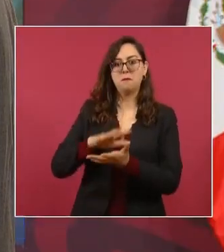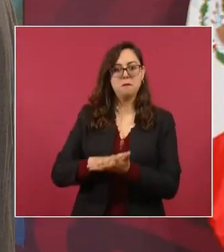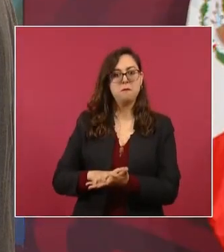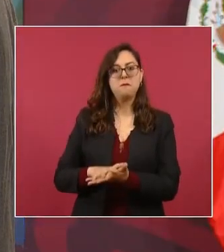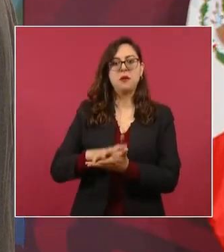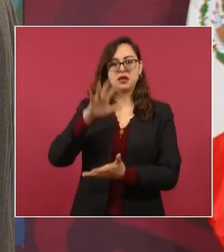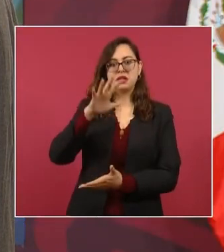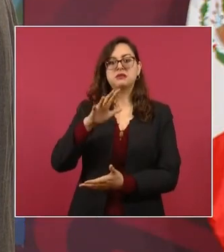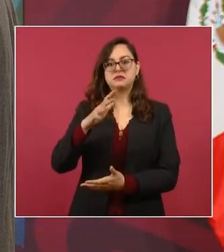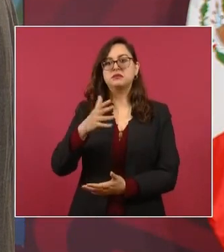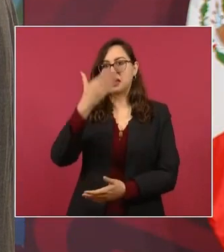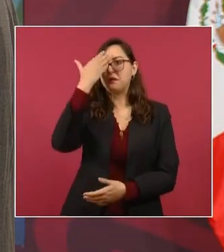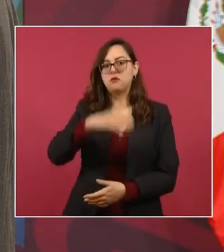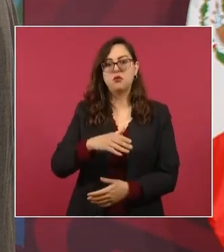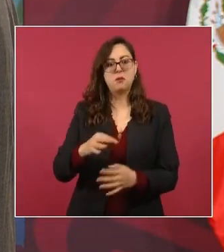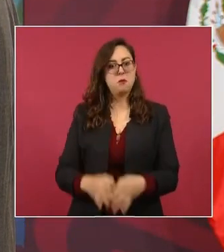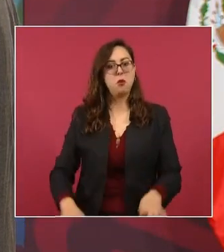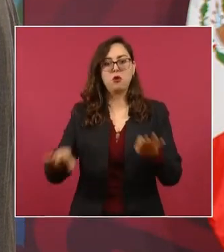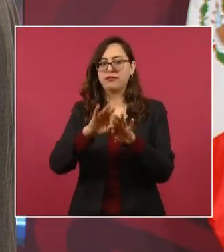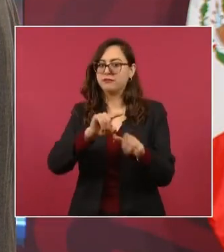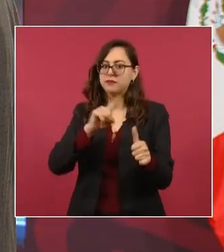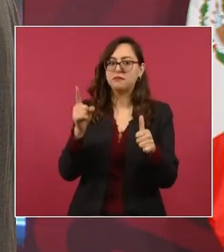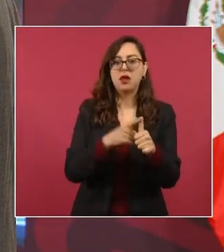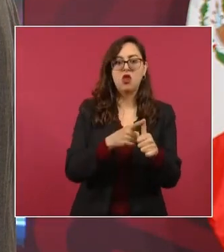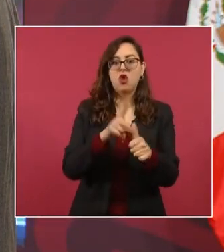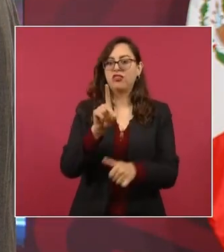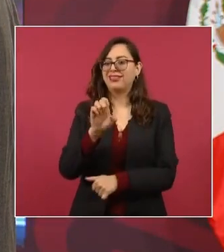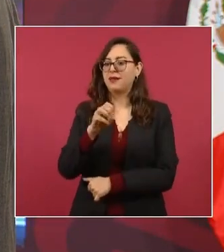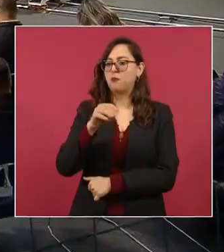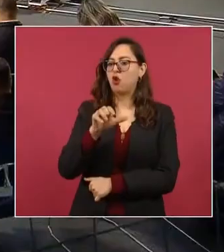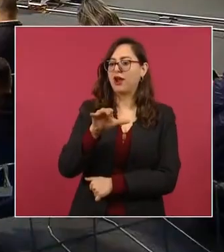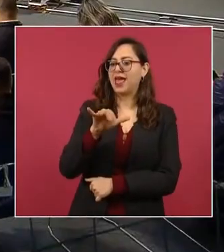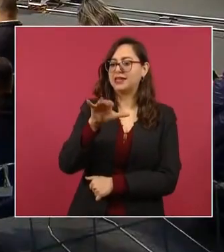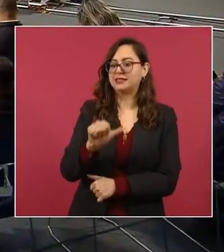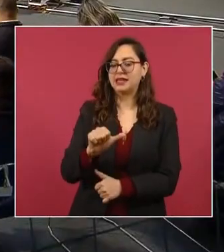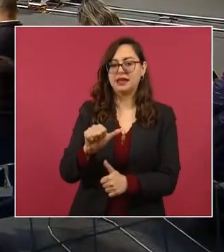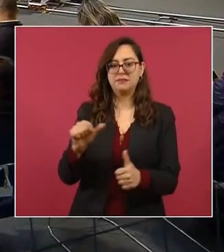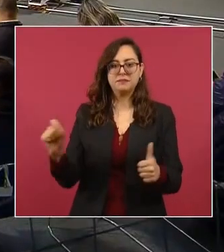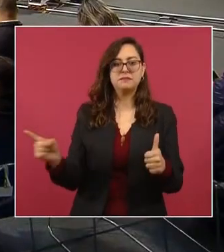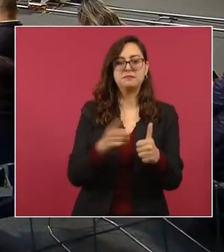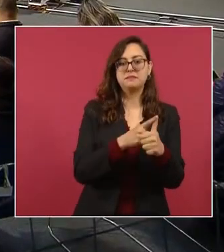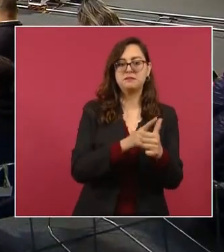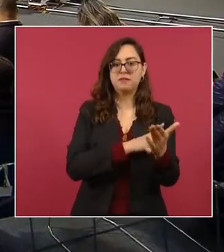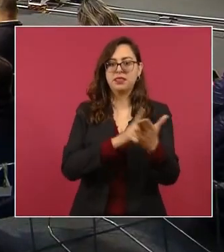la democracia y los derechos humanos. Quiero insistir con esto.